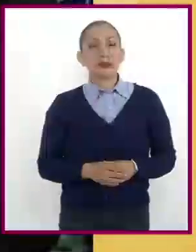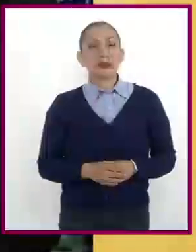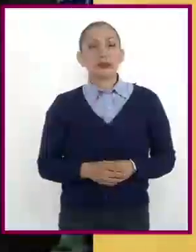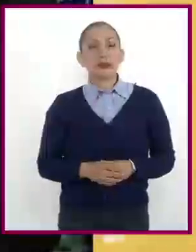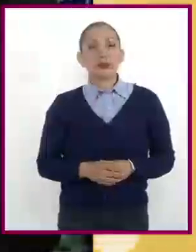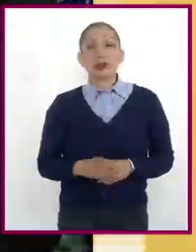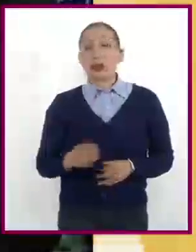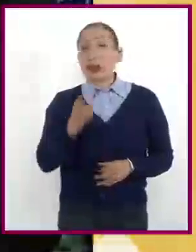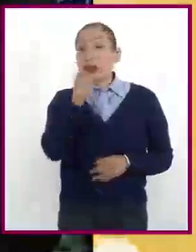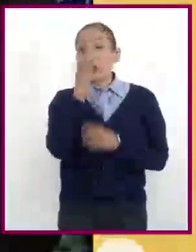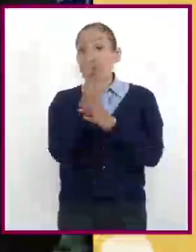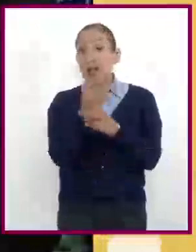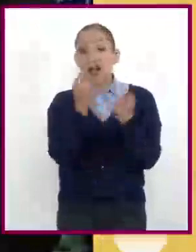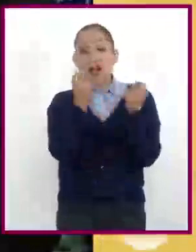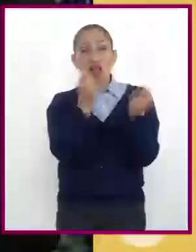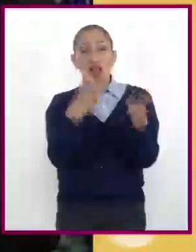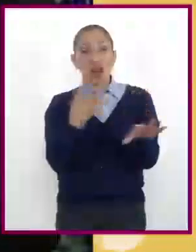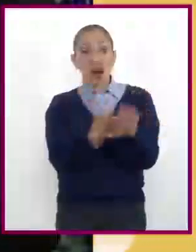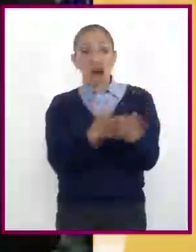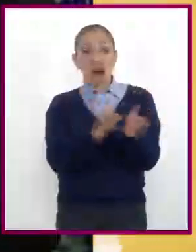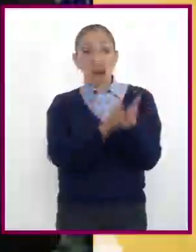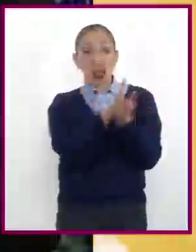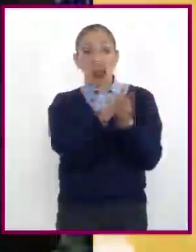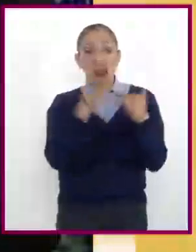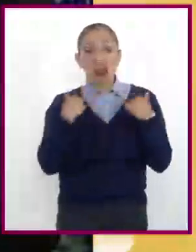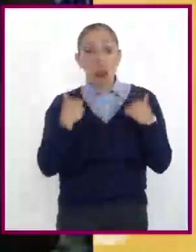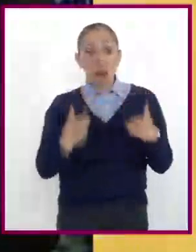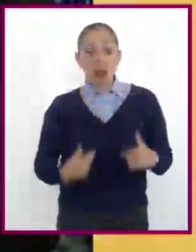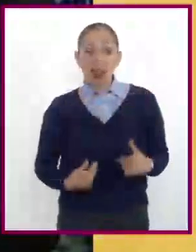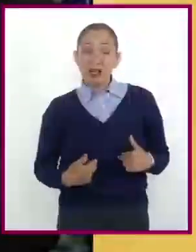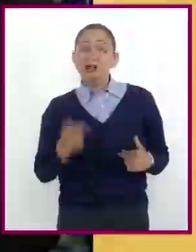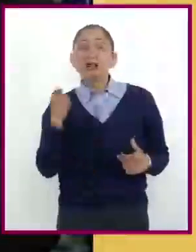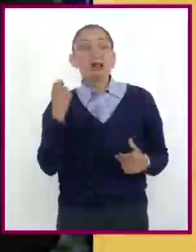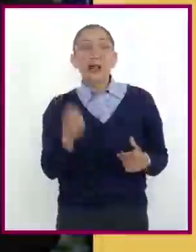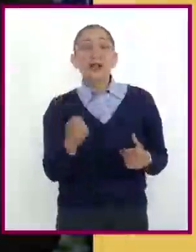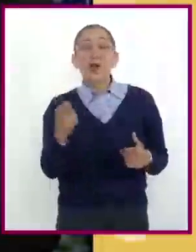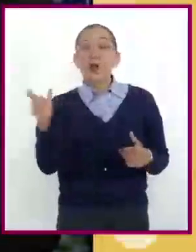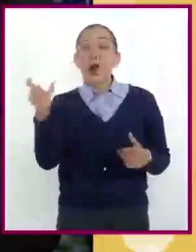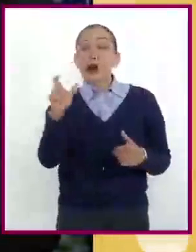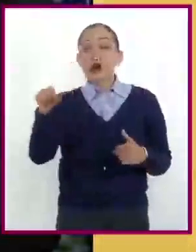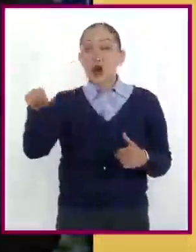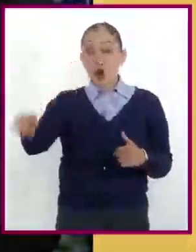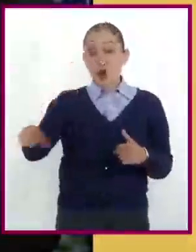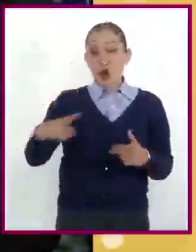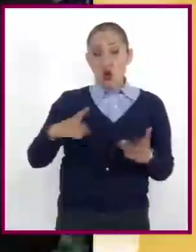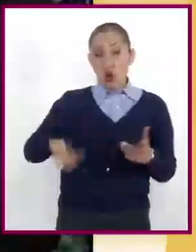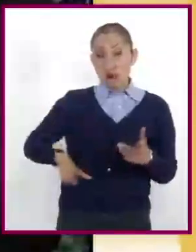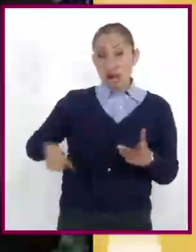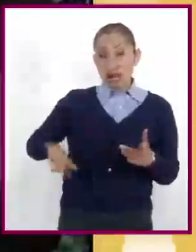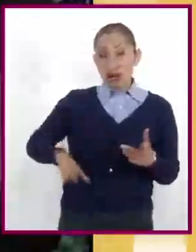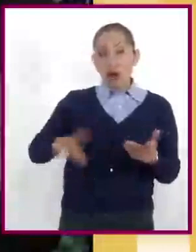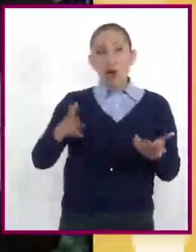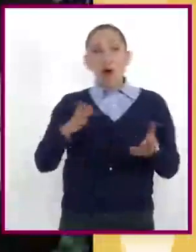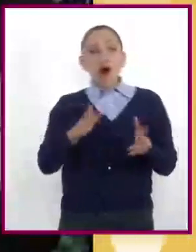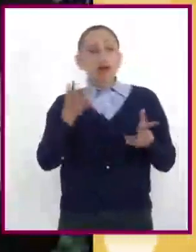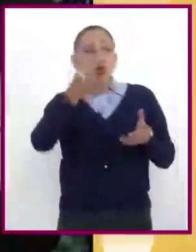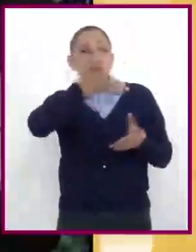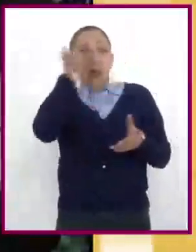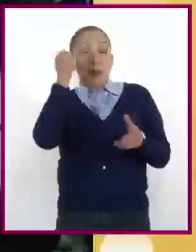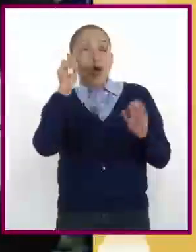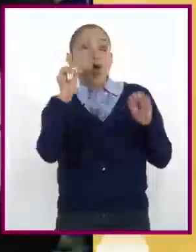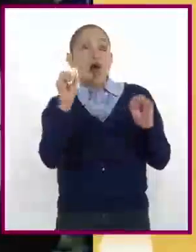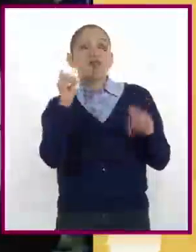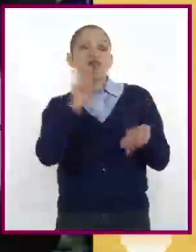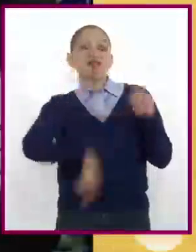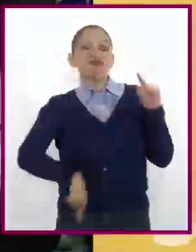Cuando hablamos de violaciones a los derechos humanos es cuando el Estado, por acción o por omisión, comete una